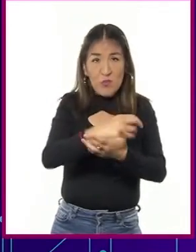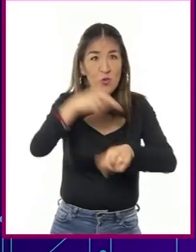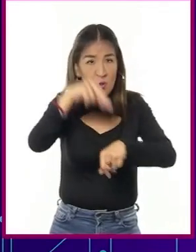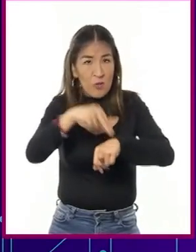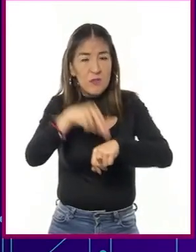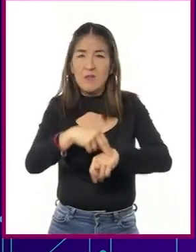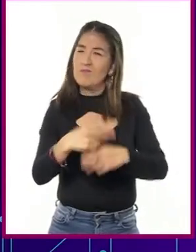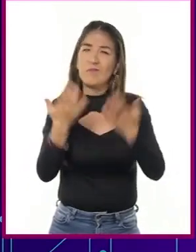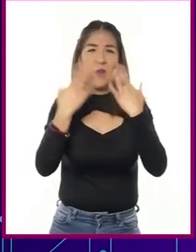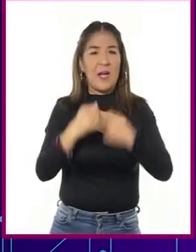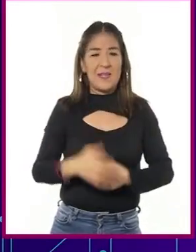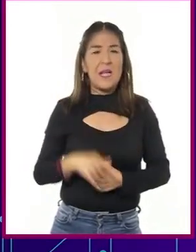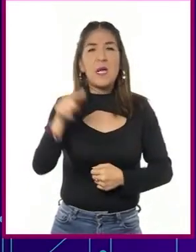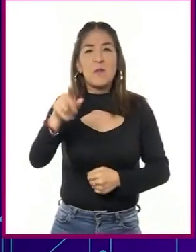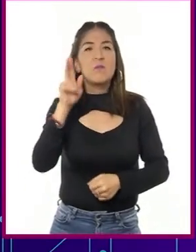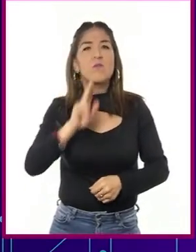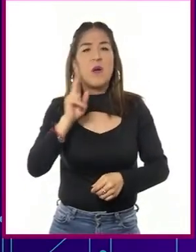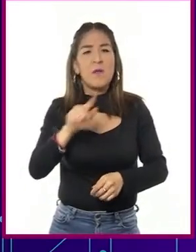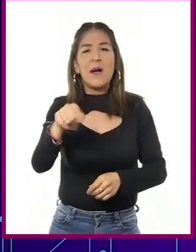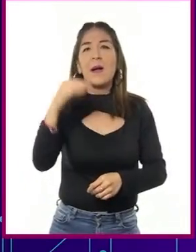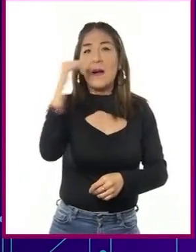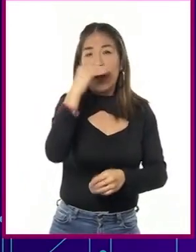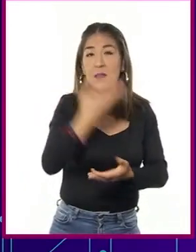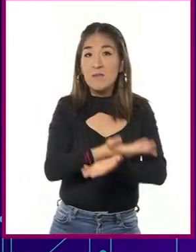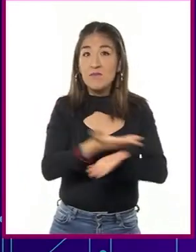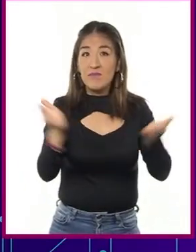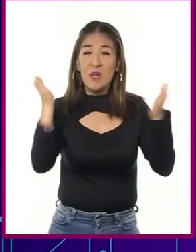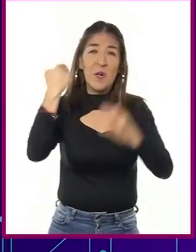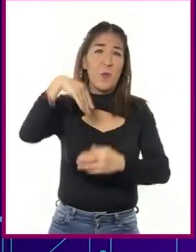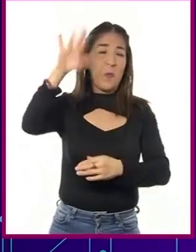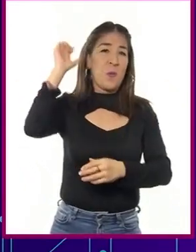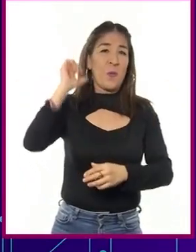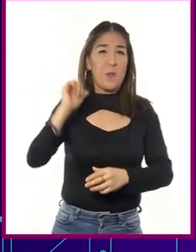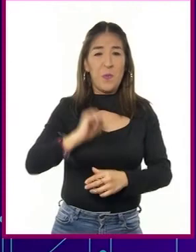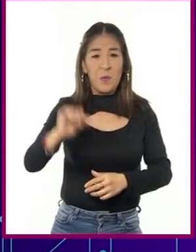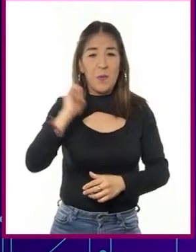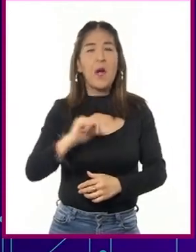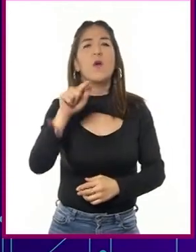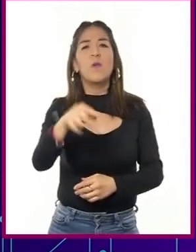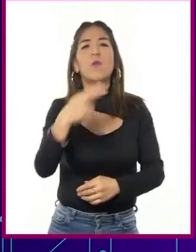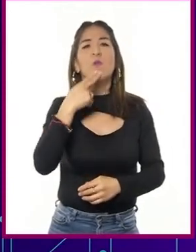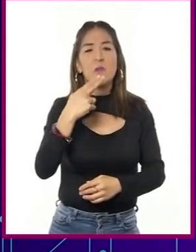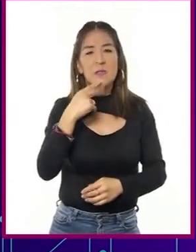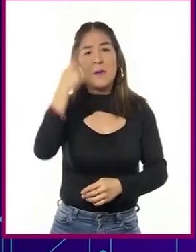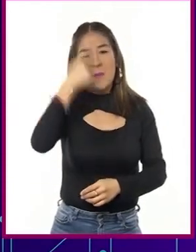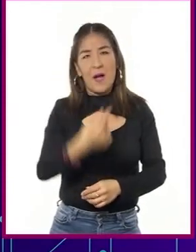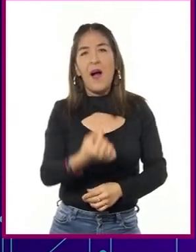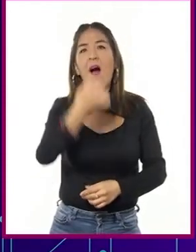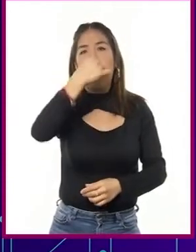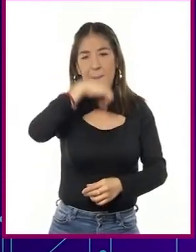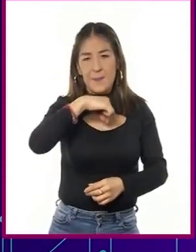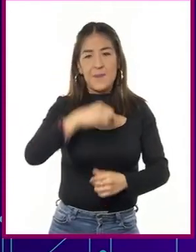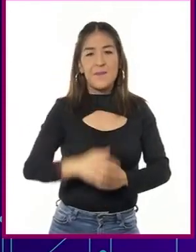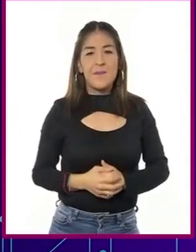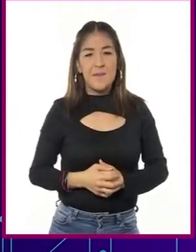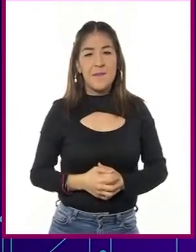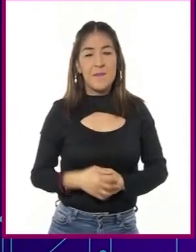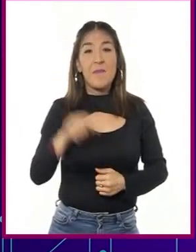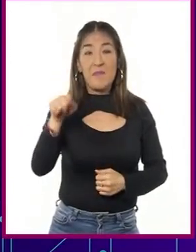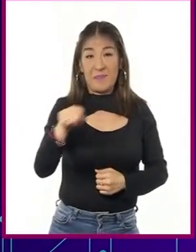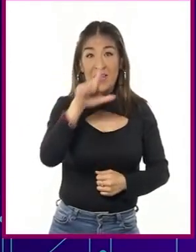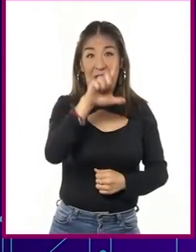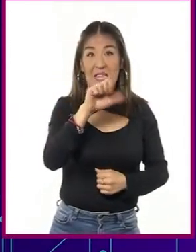muestras gratuitas fueron distribuidas ampliamente, llevando al uso general de la sustancia. El